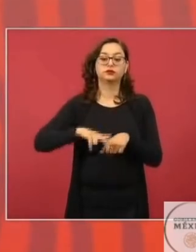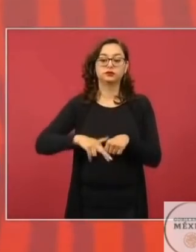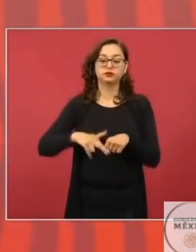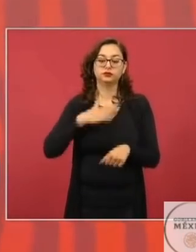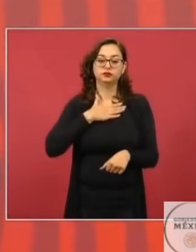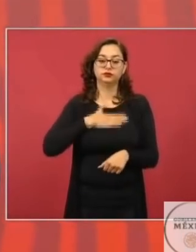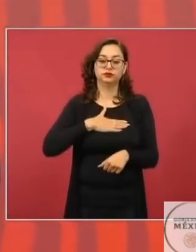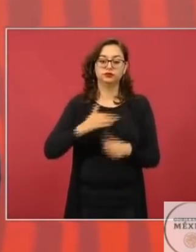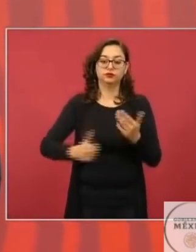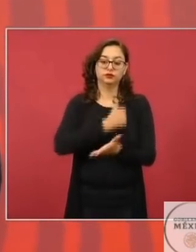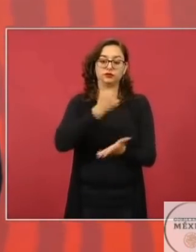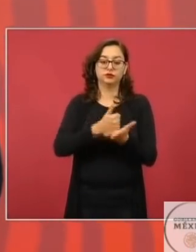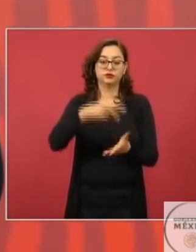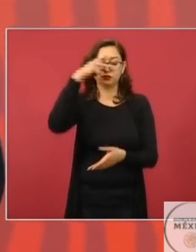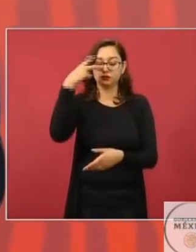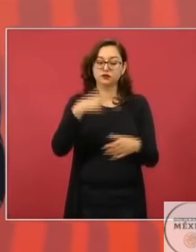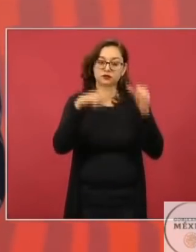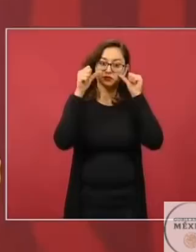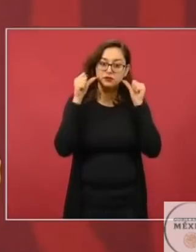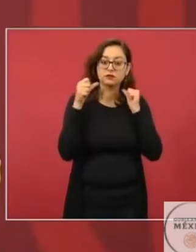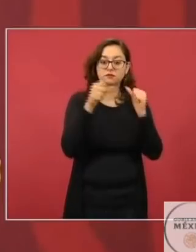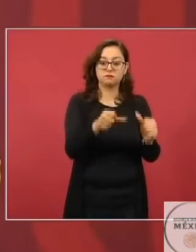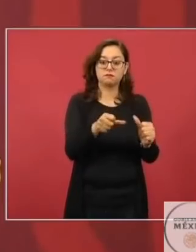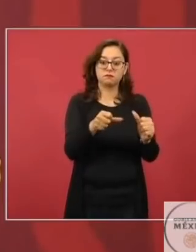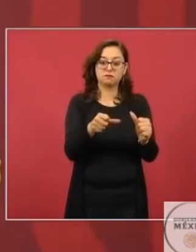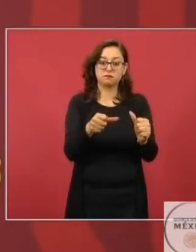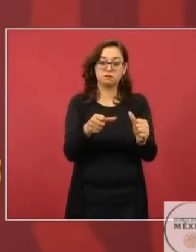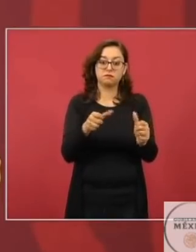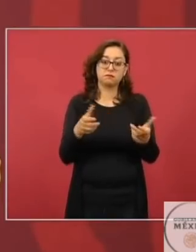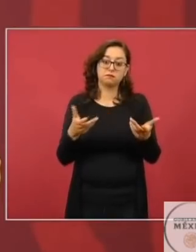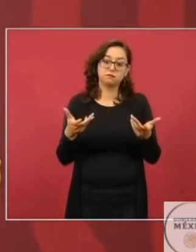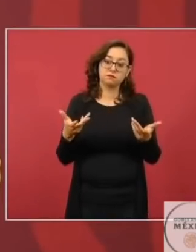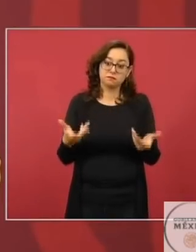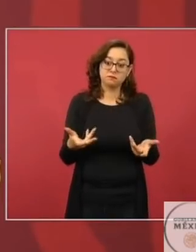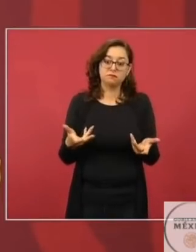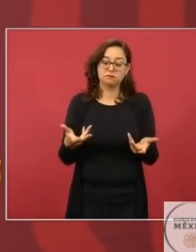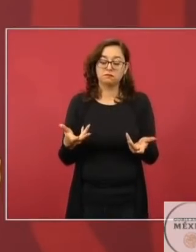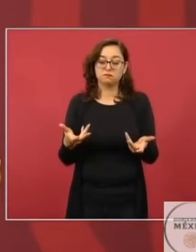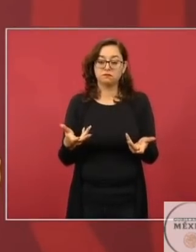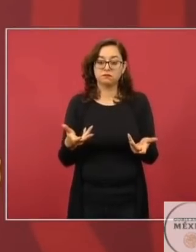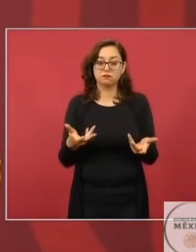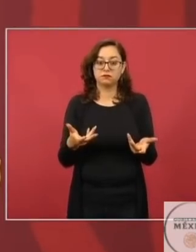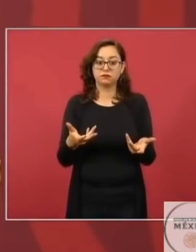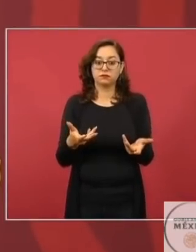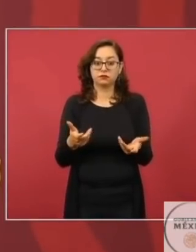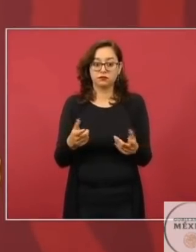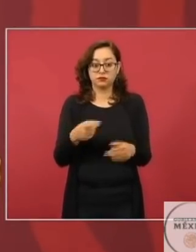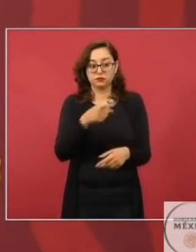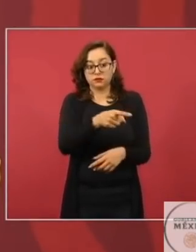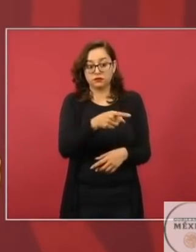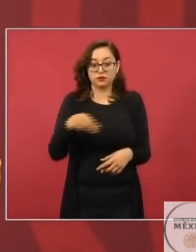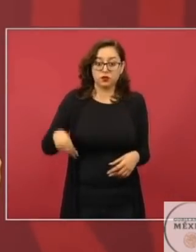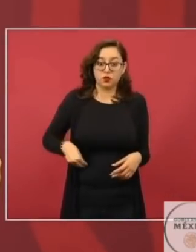de la Ciudad de México, y desde luego el presunto responsable de